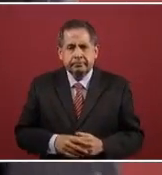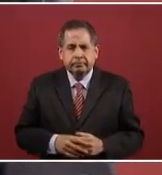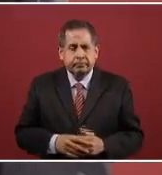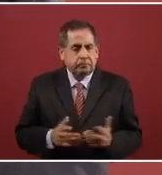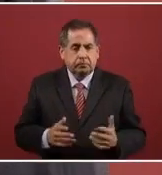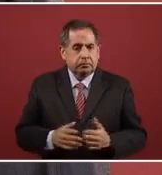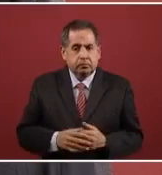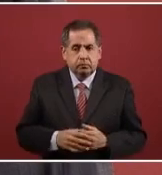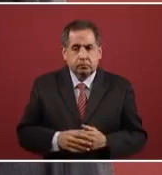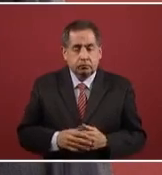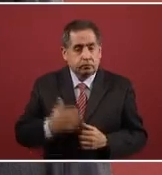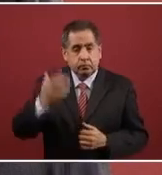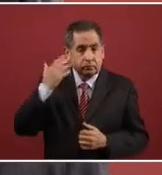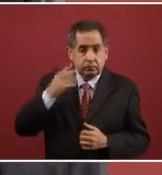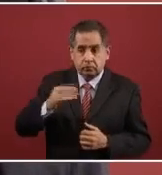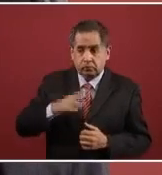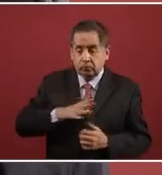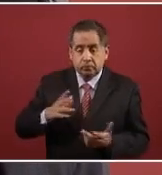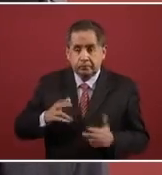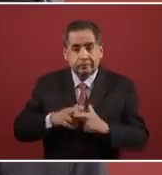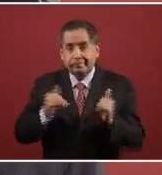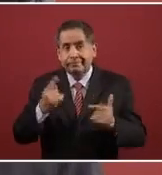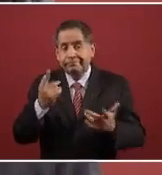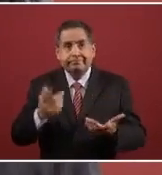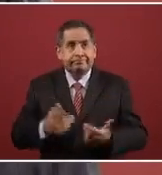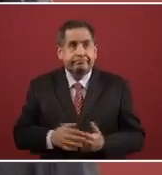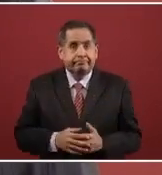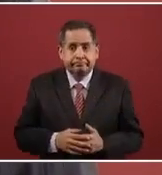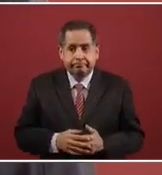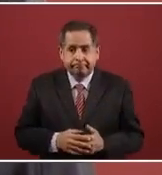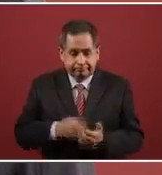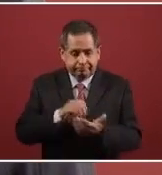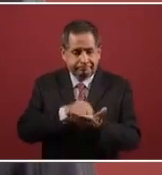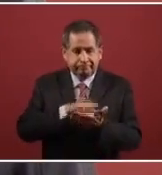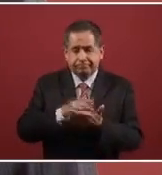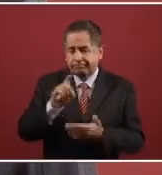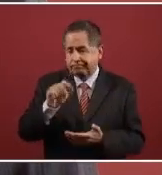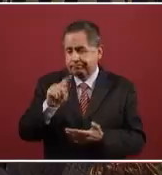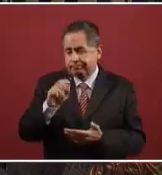No teníamos ni siquiera datos